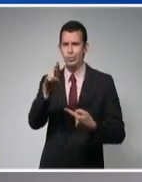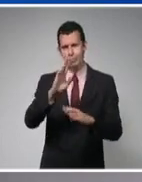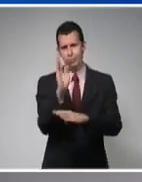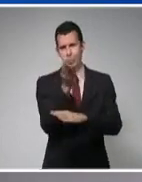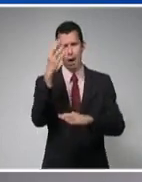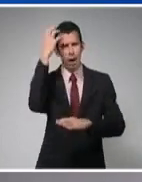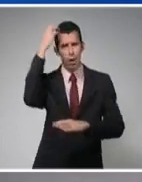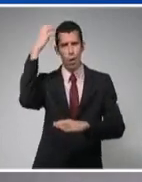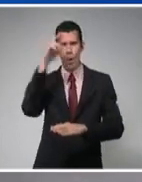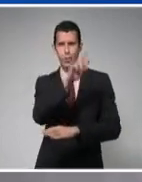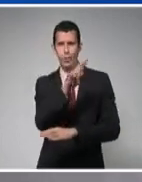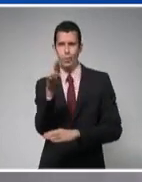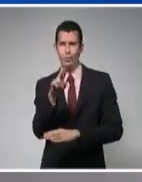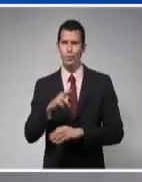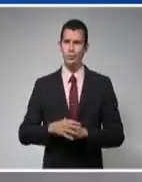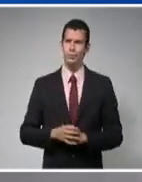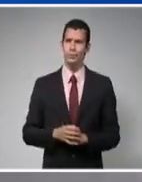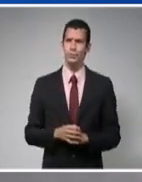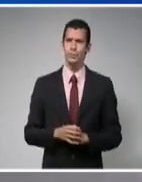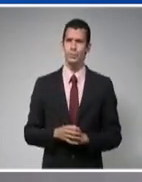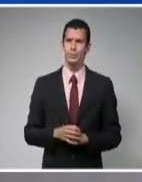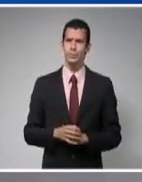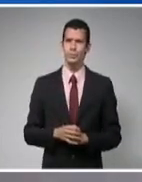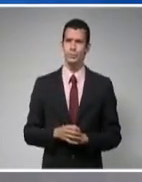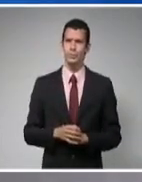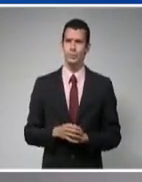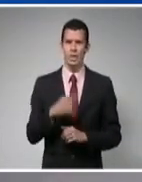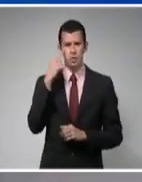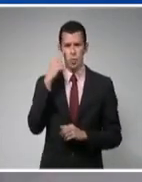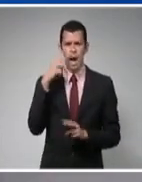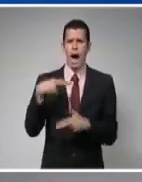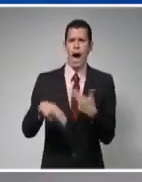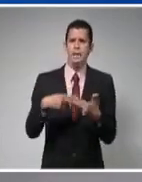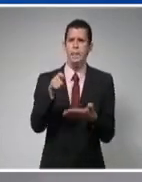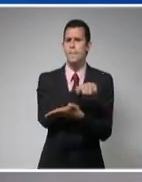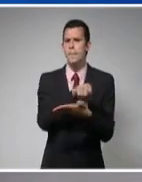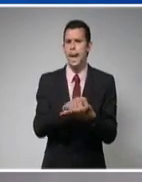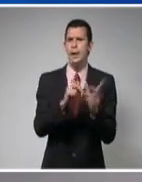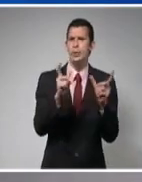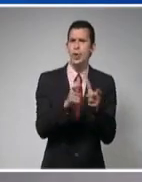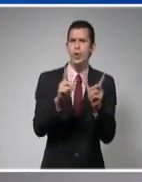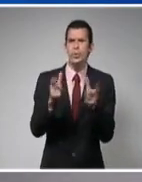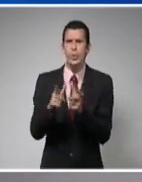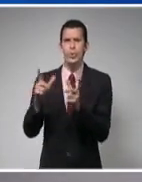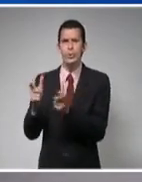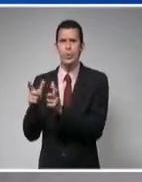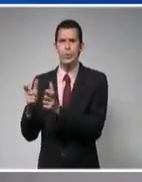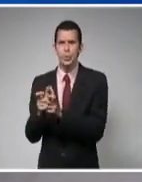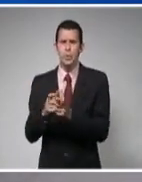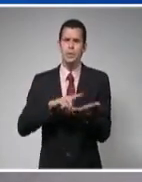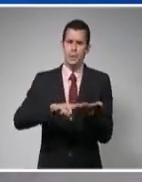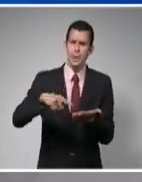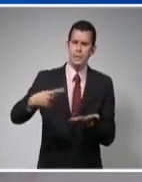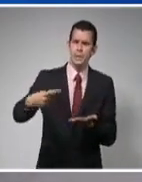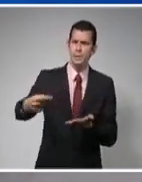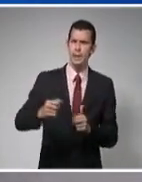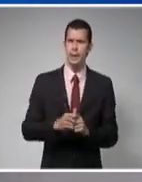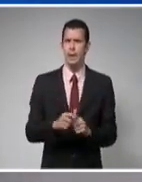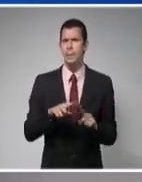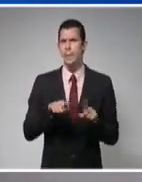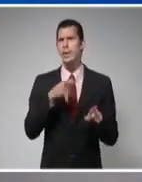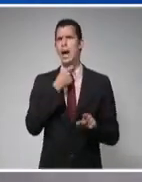recibiendo dinero? Algunos opinan que no deben tener un líder, porque eso nos haría a nosotros más fácil el trabajo, que